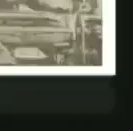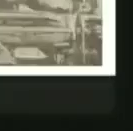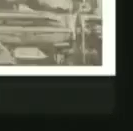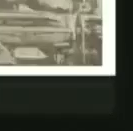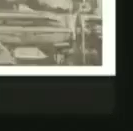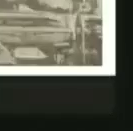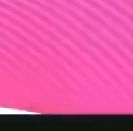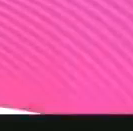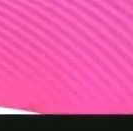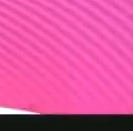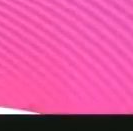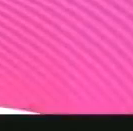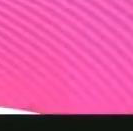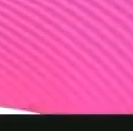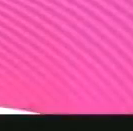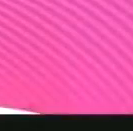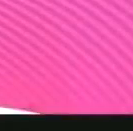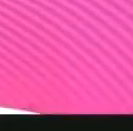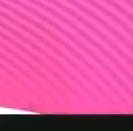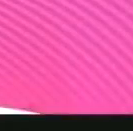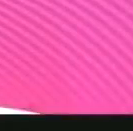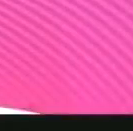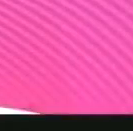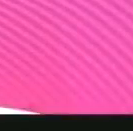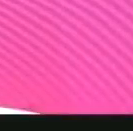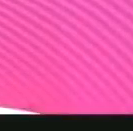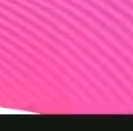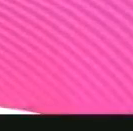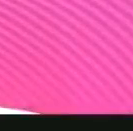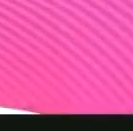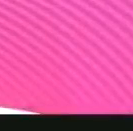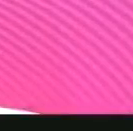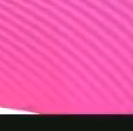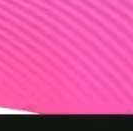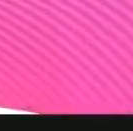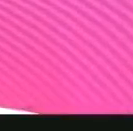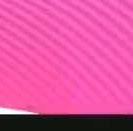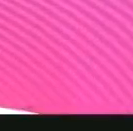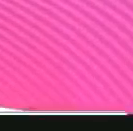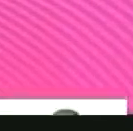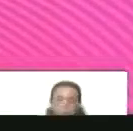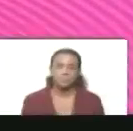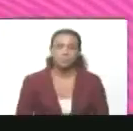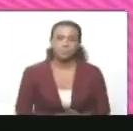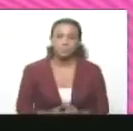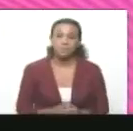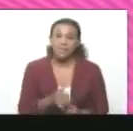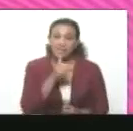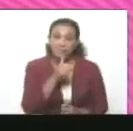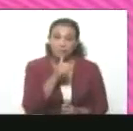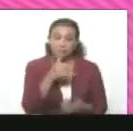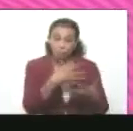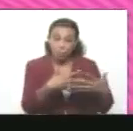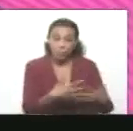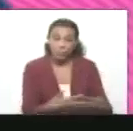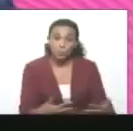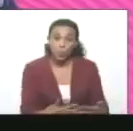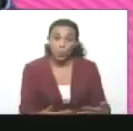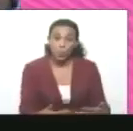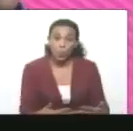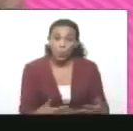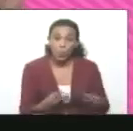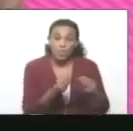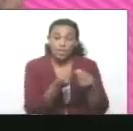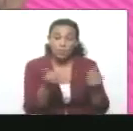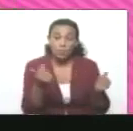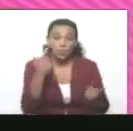esperpento del Grupo de Lima. Este informe es herencia del desaparecido